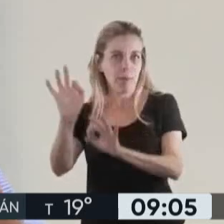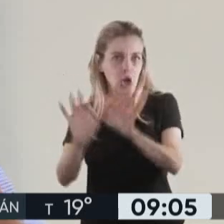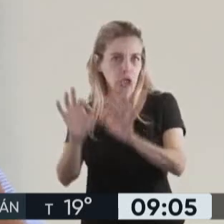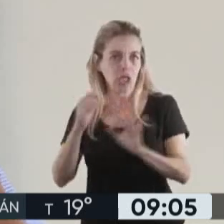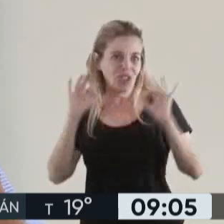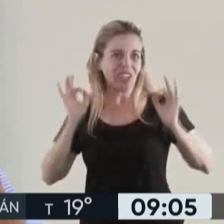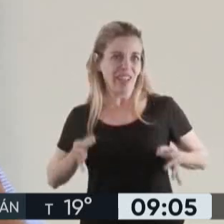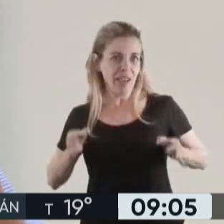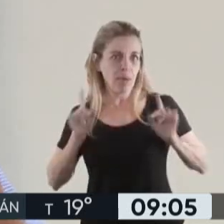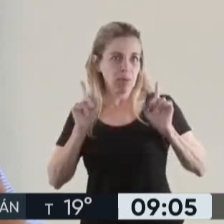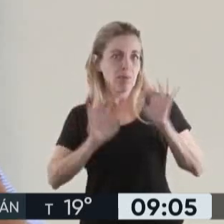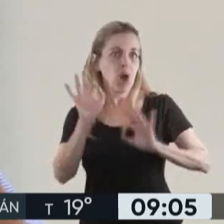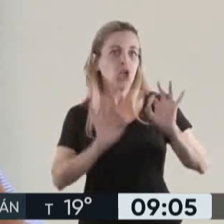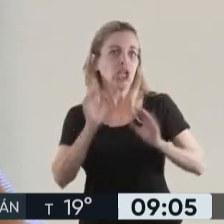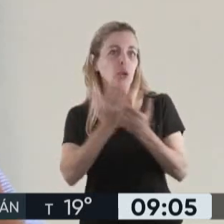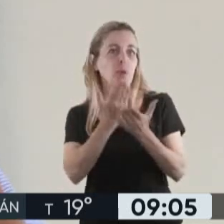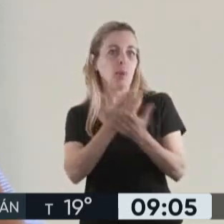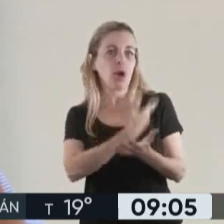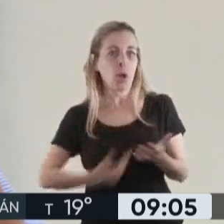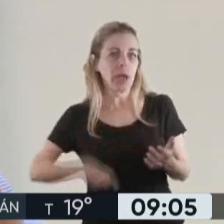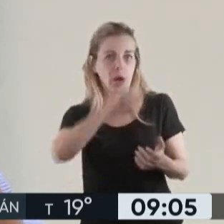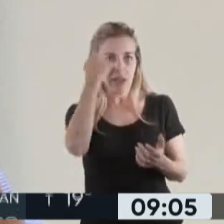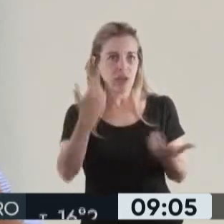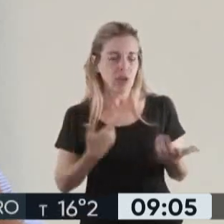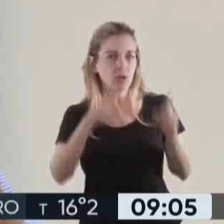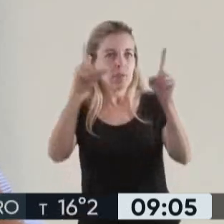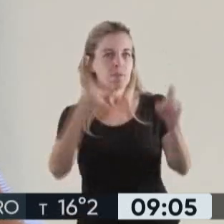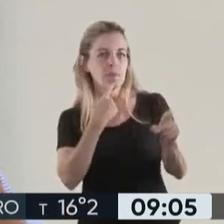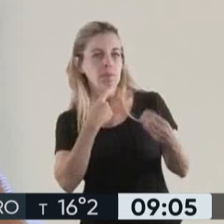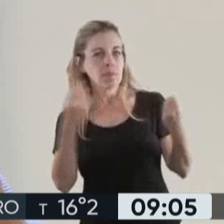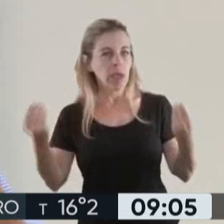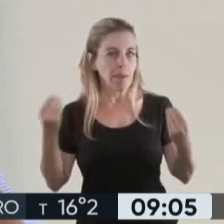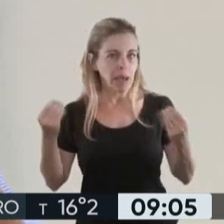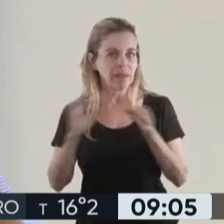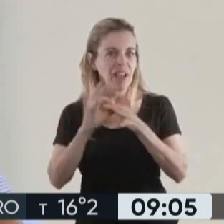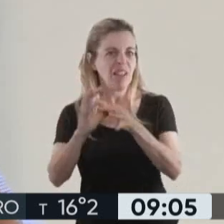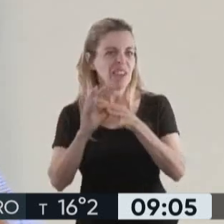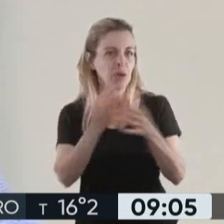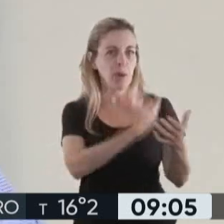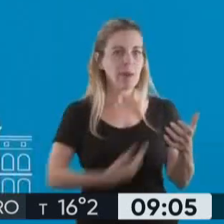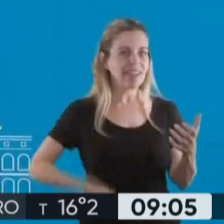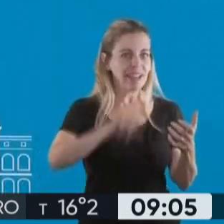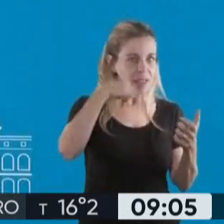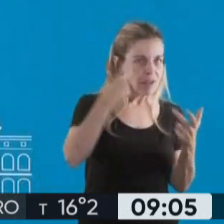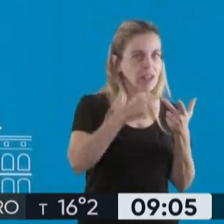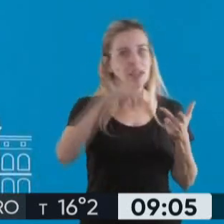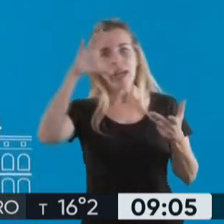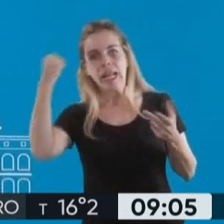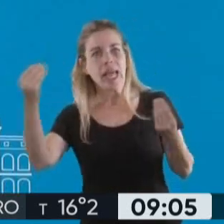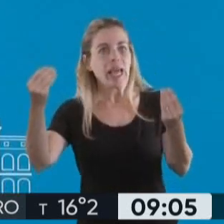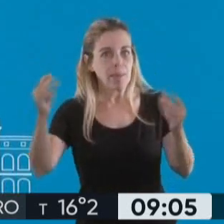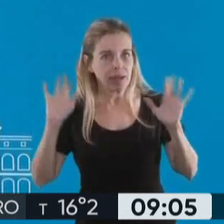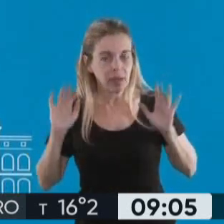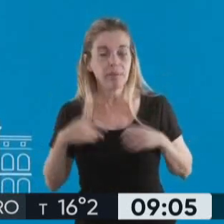Gobierno Nacional. La pregunta es, ¿está roto el diálogo, el contacto entre el presidente y Cristina Kirchner? Somos una coalición